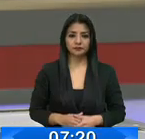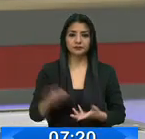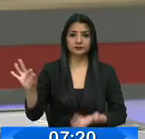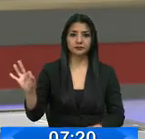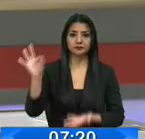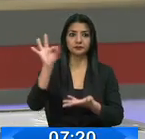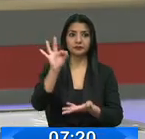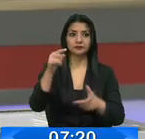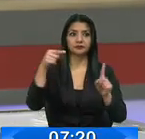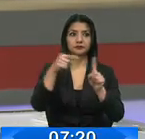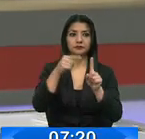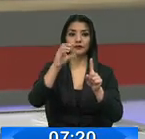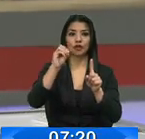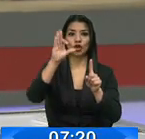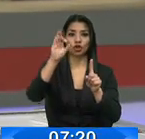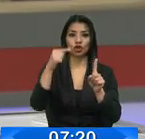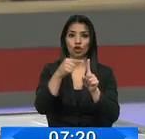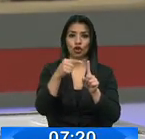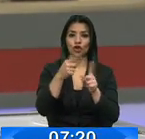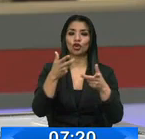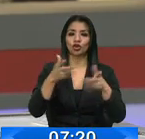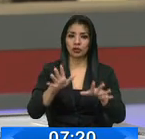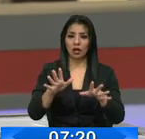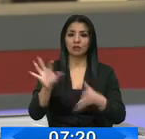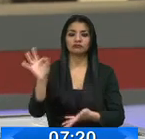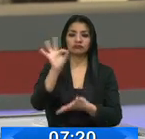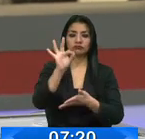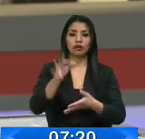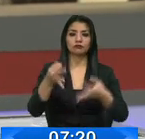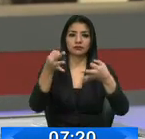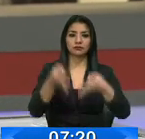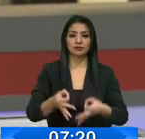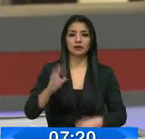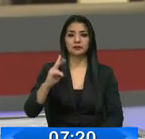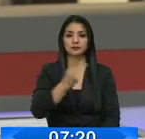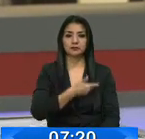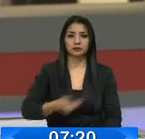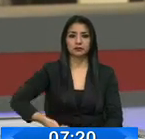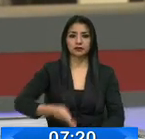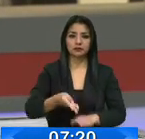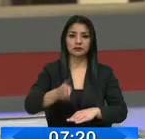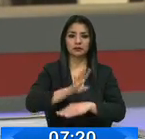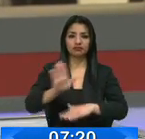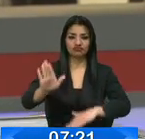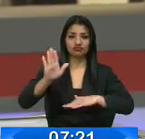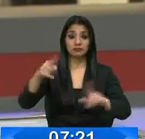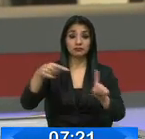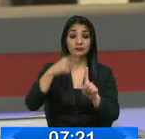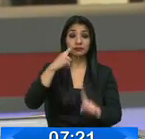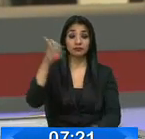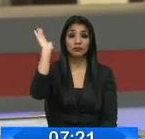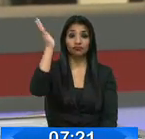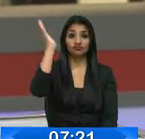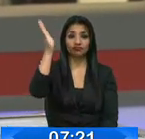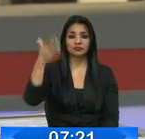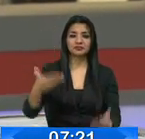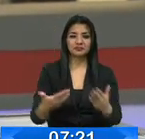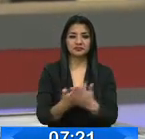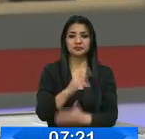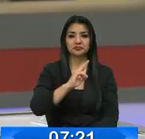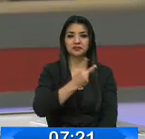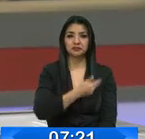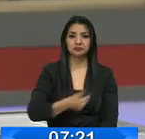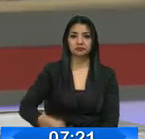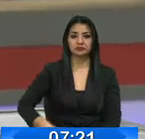elección, Otto Sonnenhausner fue posesionado oficialmente por la Asamblea. En su discurso, el nuevo segundo mandatario